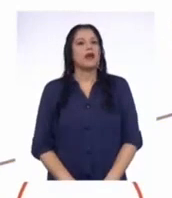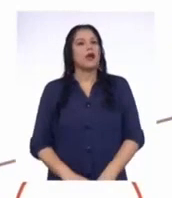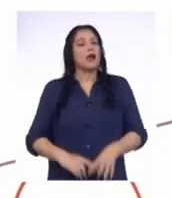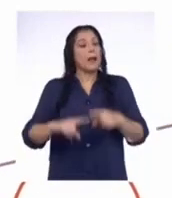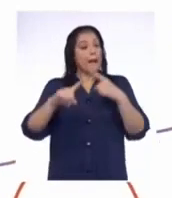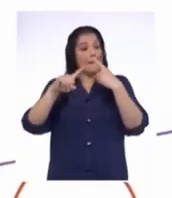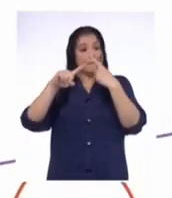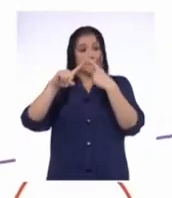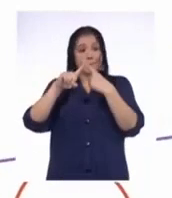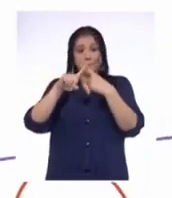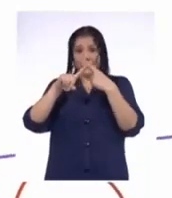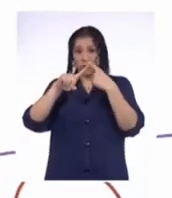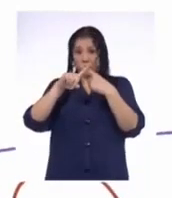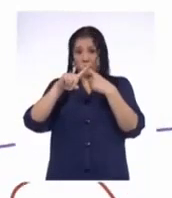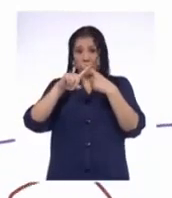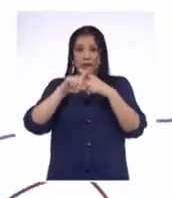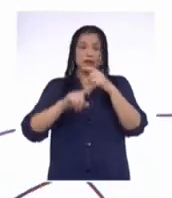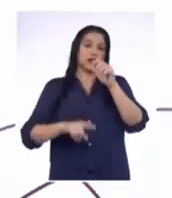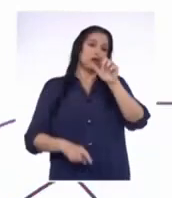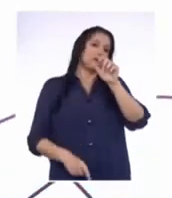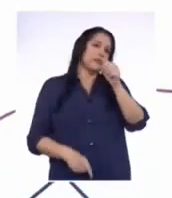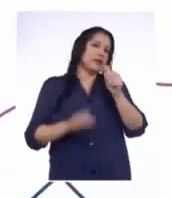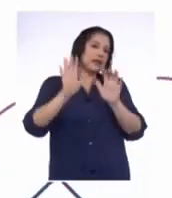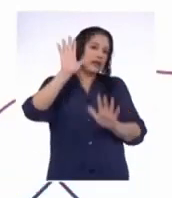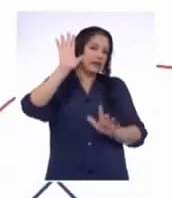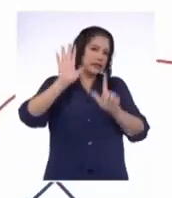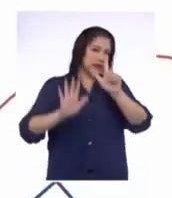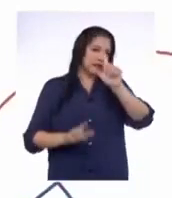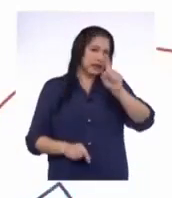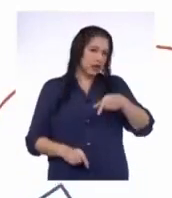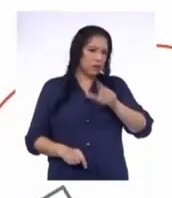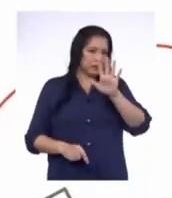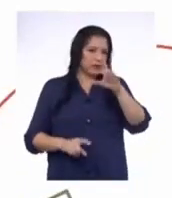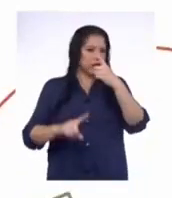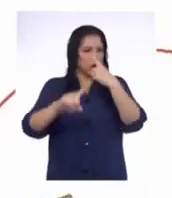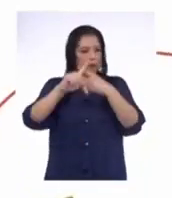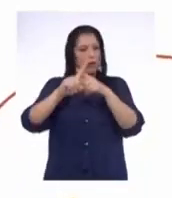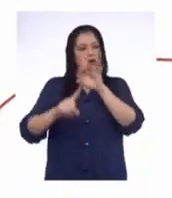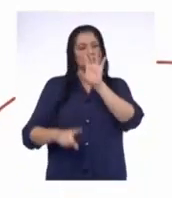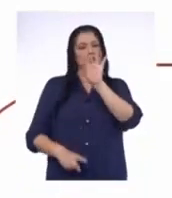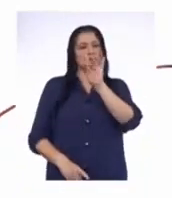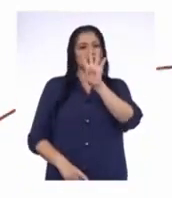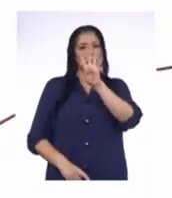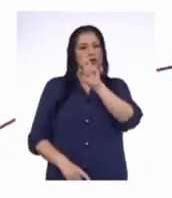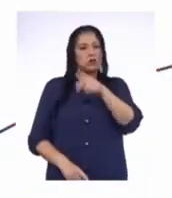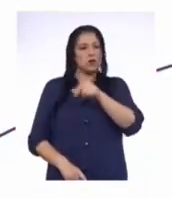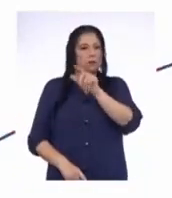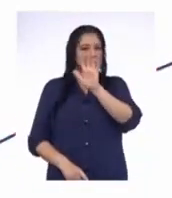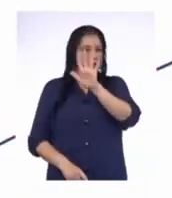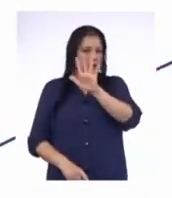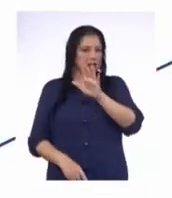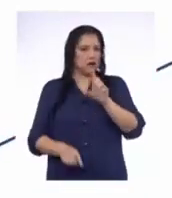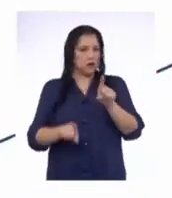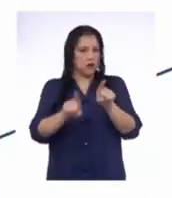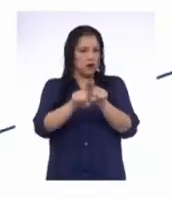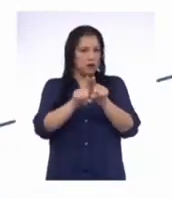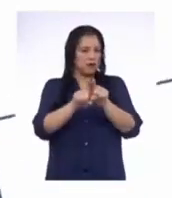Multiplicando 17,5 por 84,5, tenemos